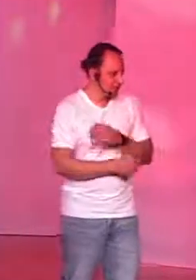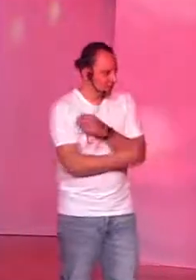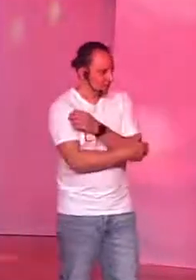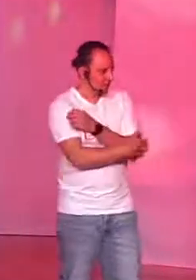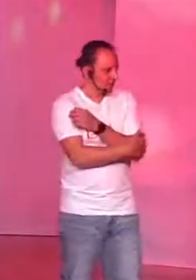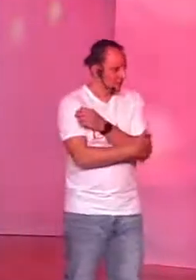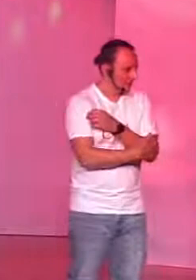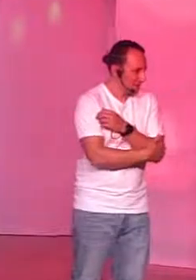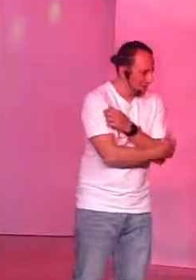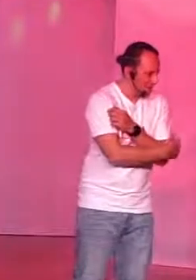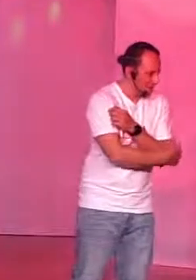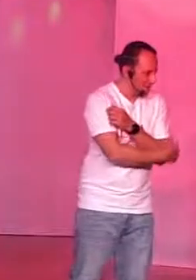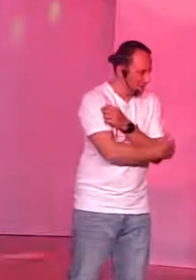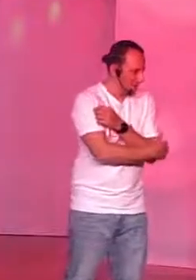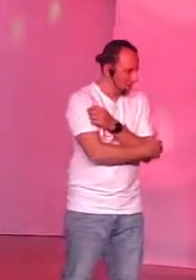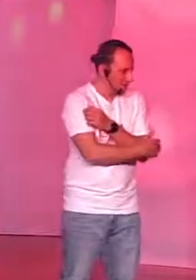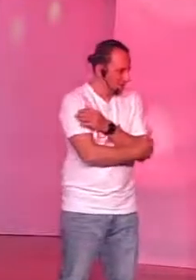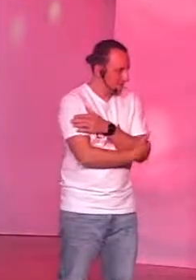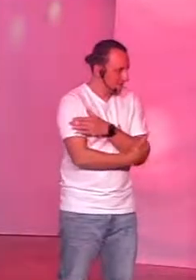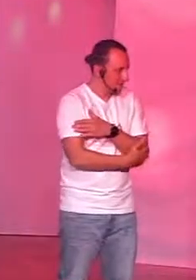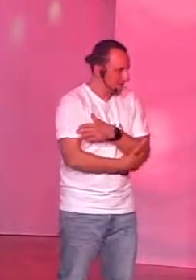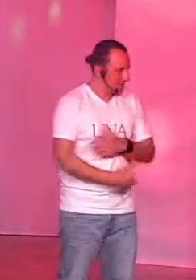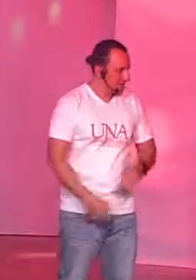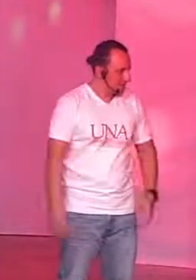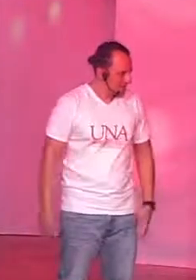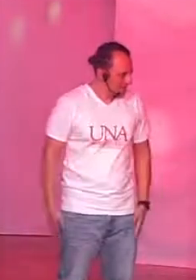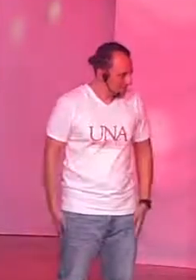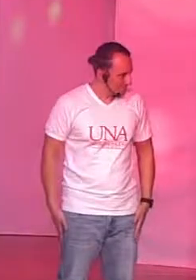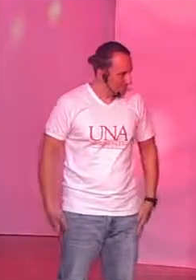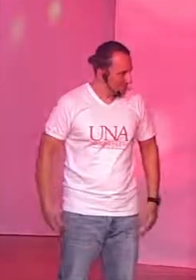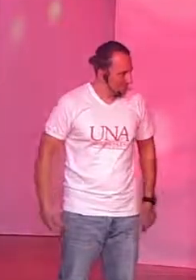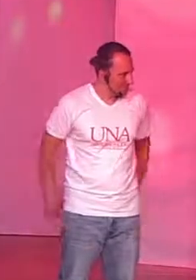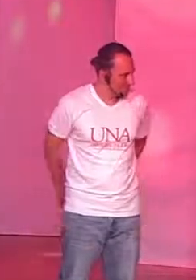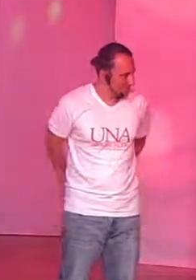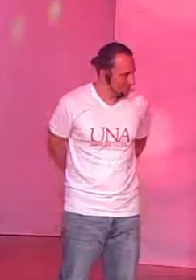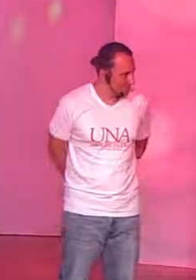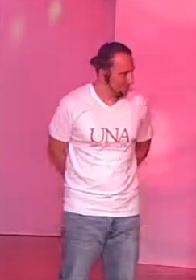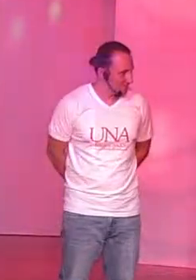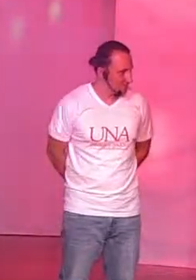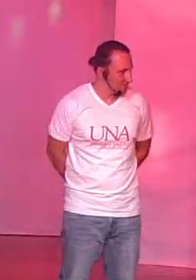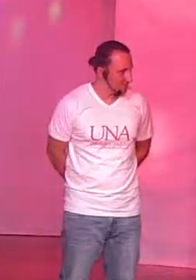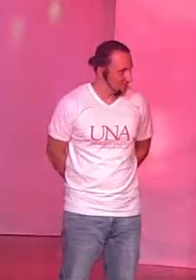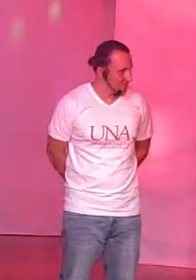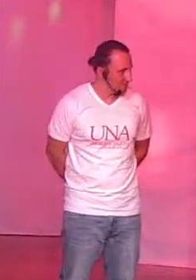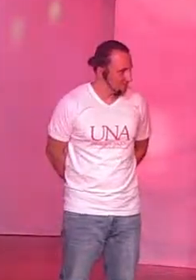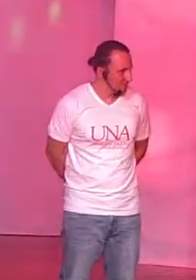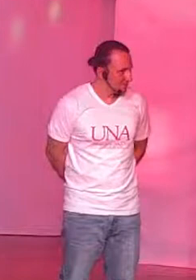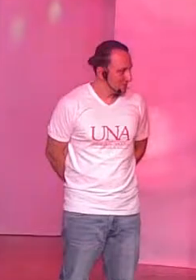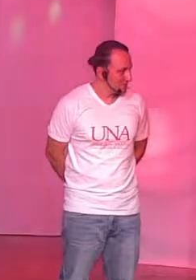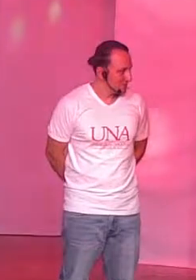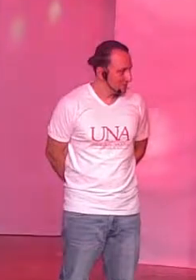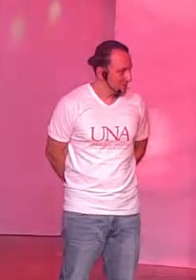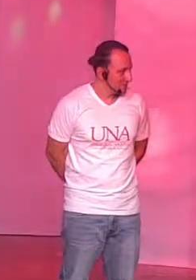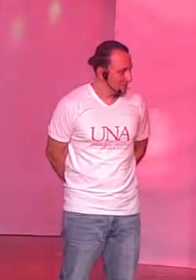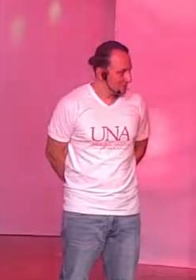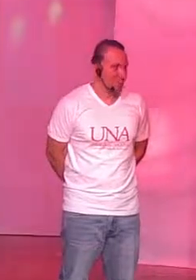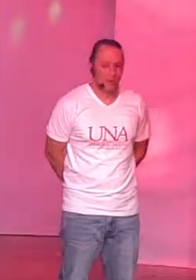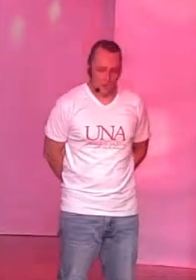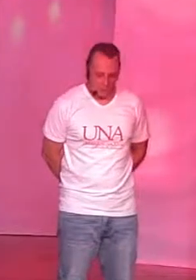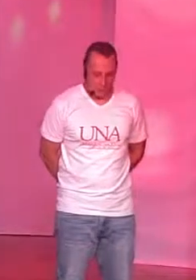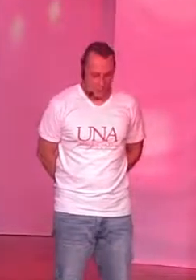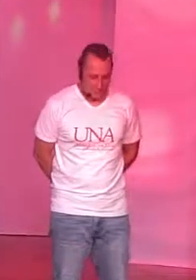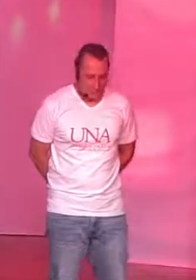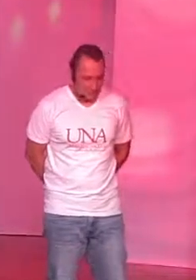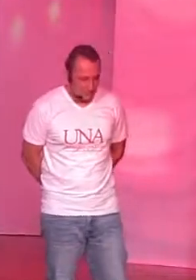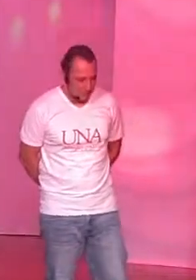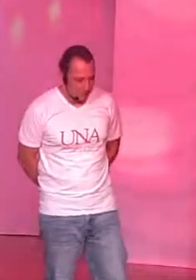con nosotros algunos comentarios. Bueno, en relación a la evaluación, les estamos compartiendo un enlace de Google Forms, pero si